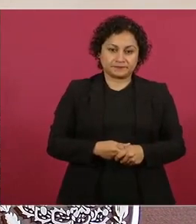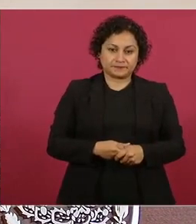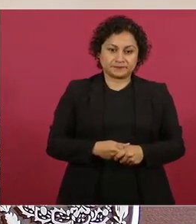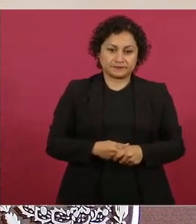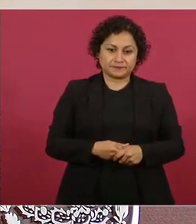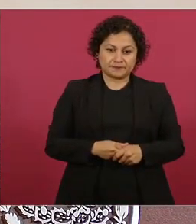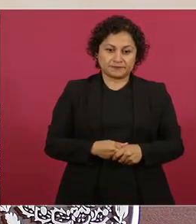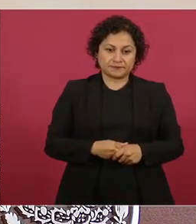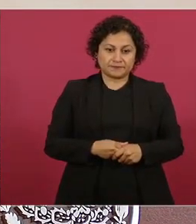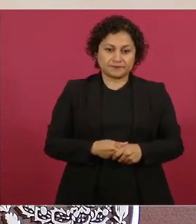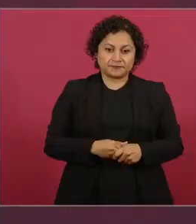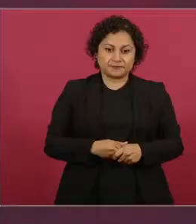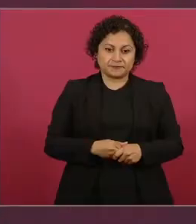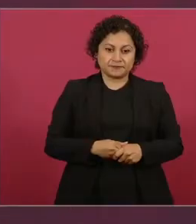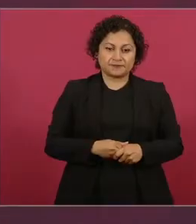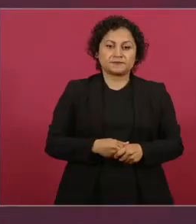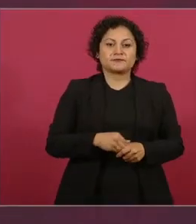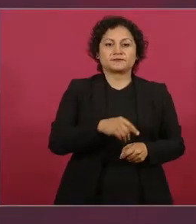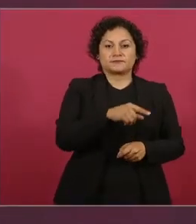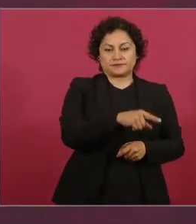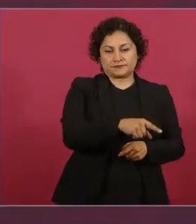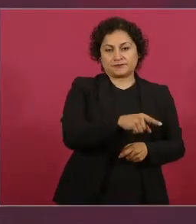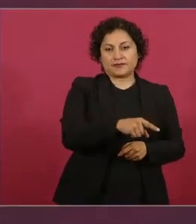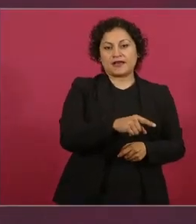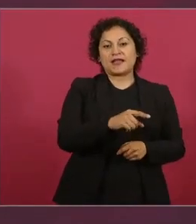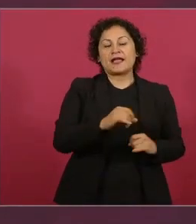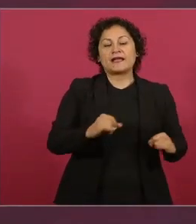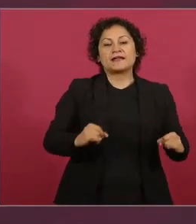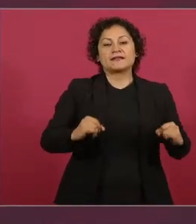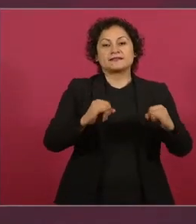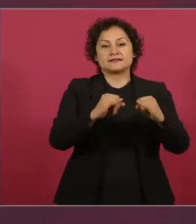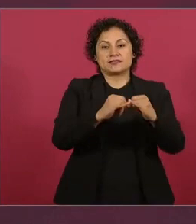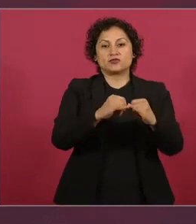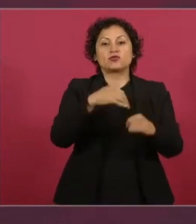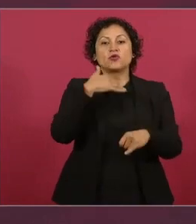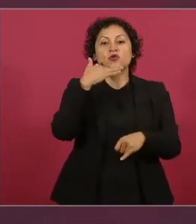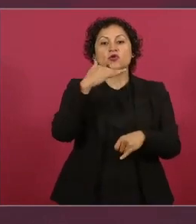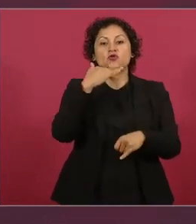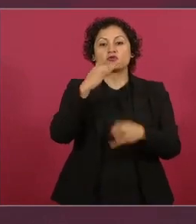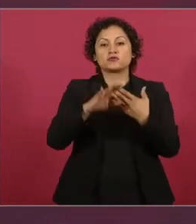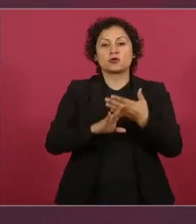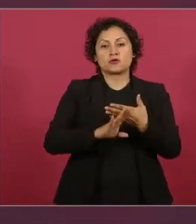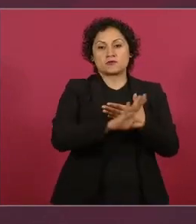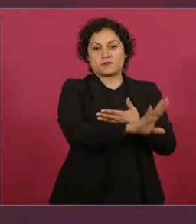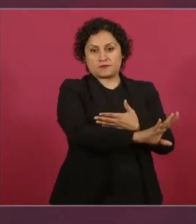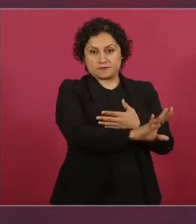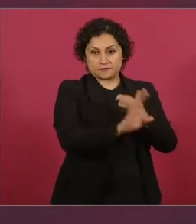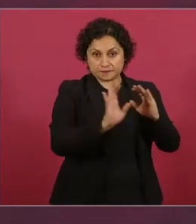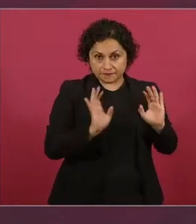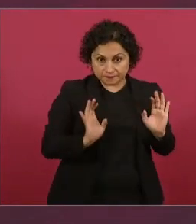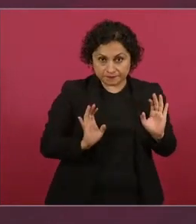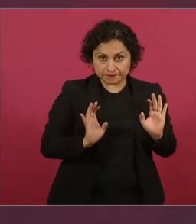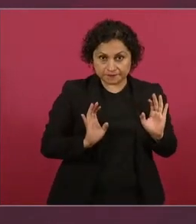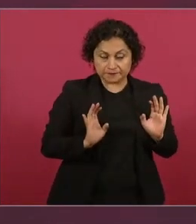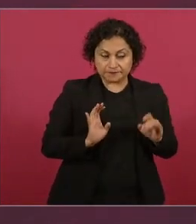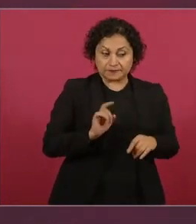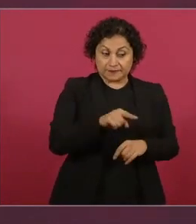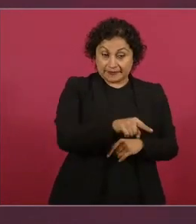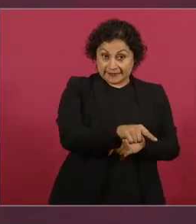un instituto anticorrupción, y cuando lo crearon, porque esto es